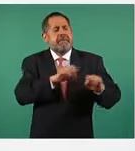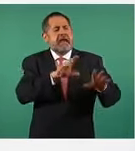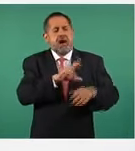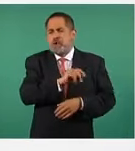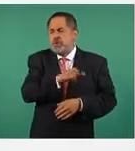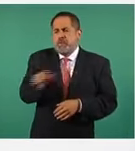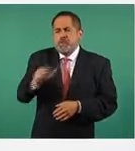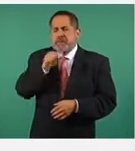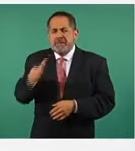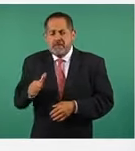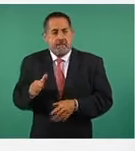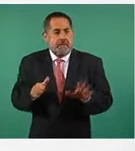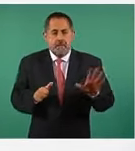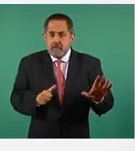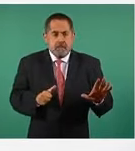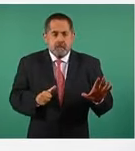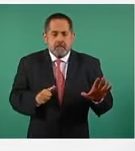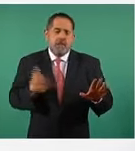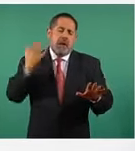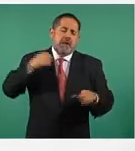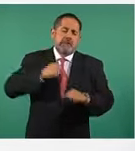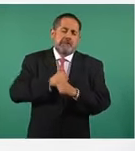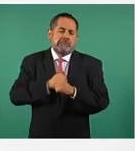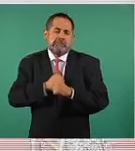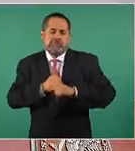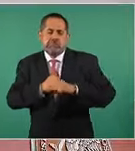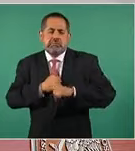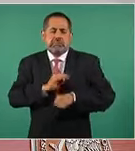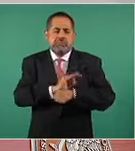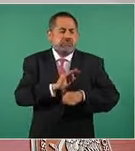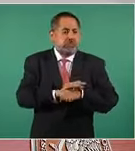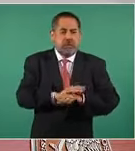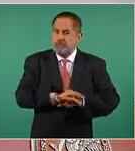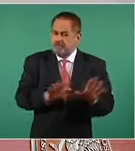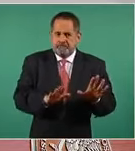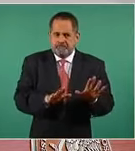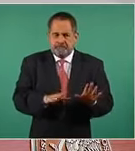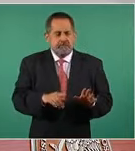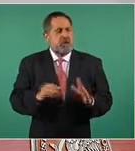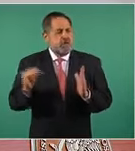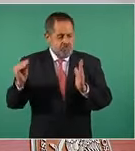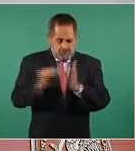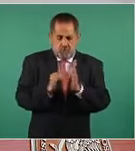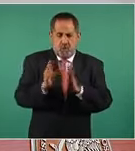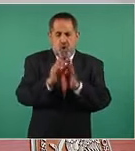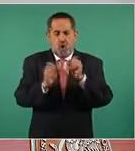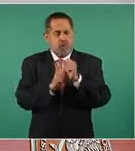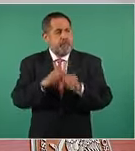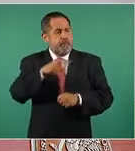beneficiarios del influyentismo, y se estableció en la Constitución,